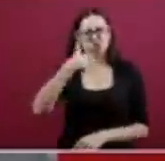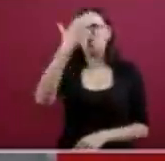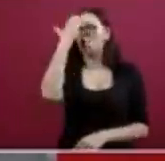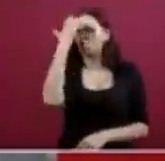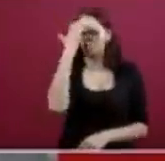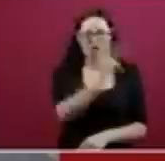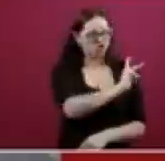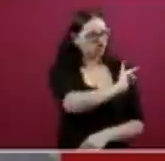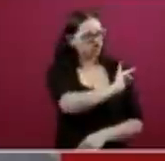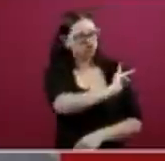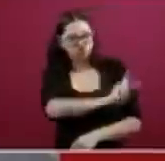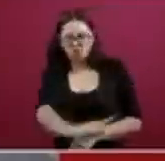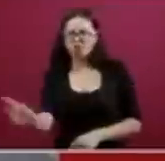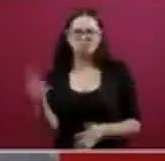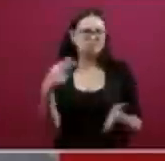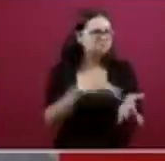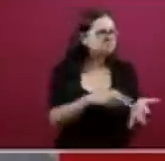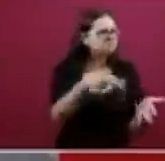limpios.